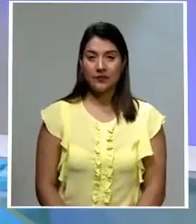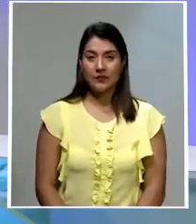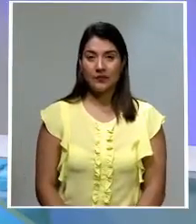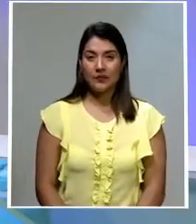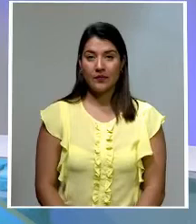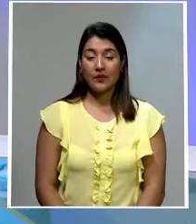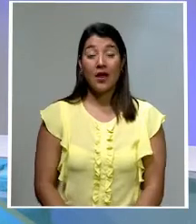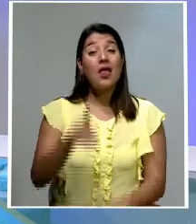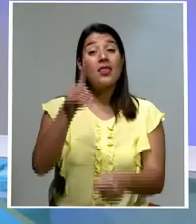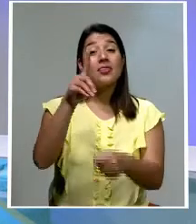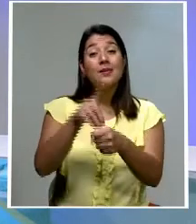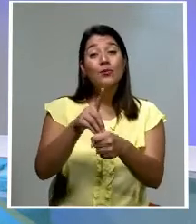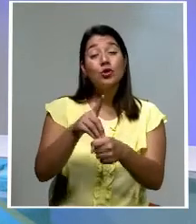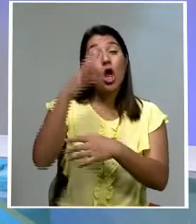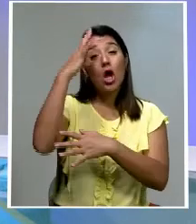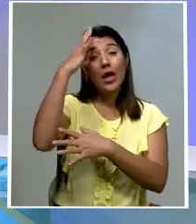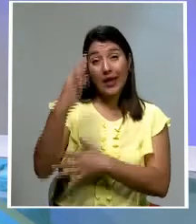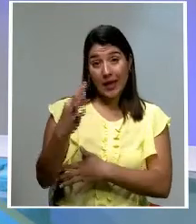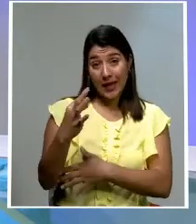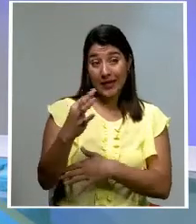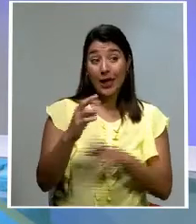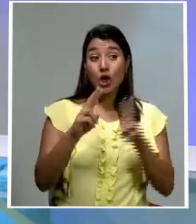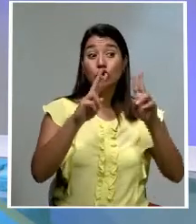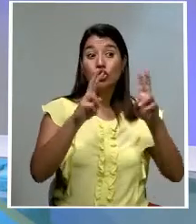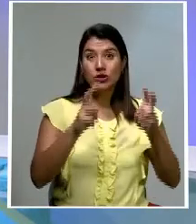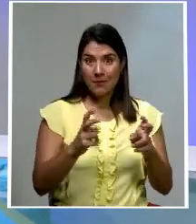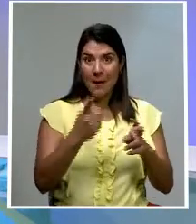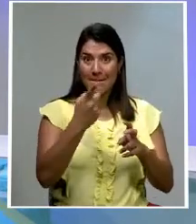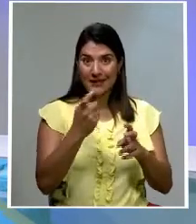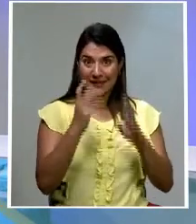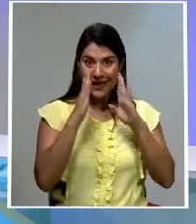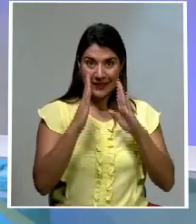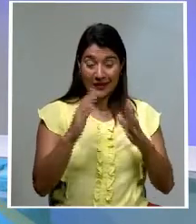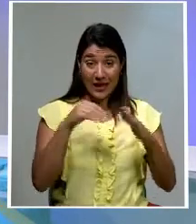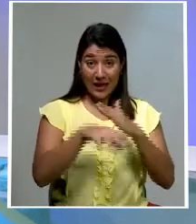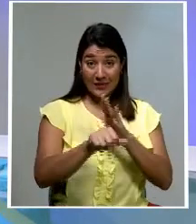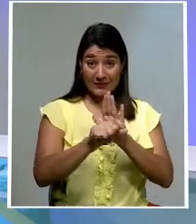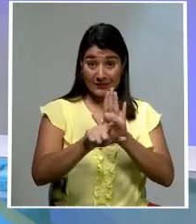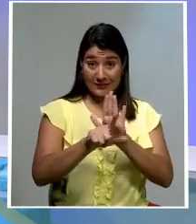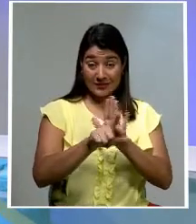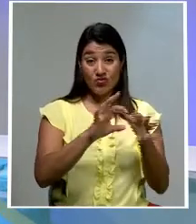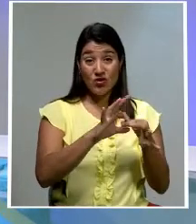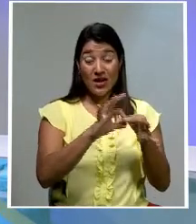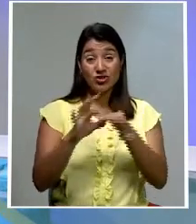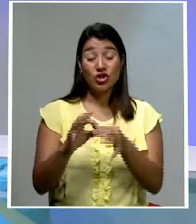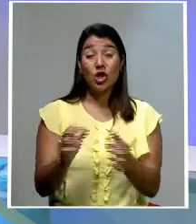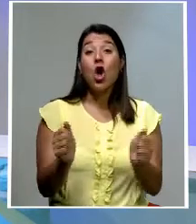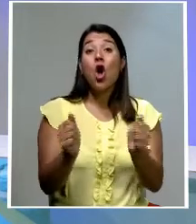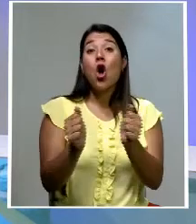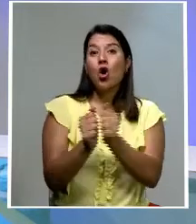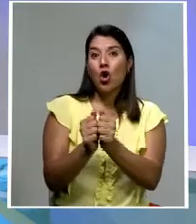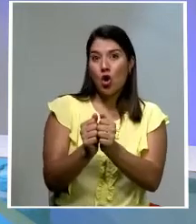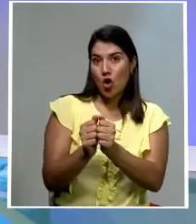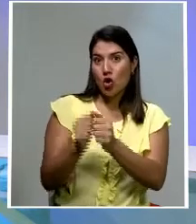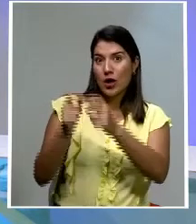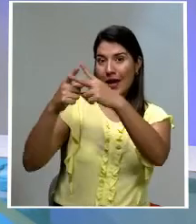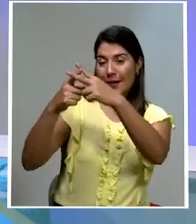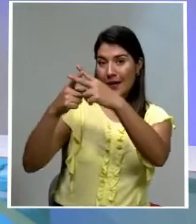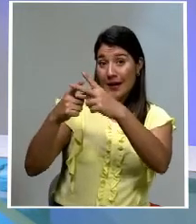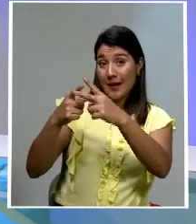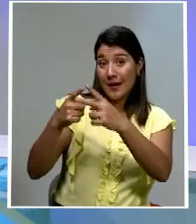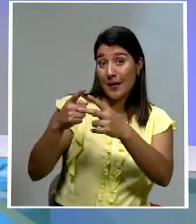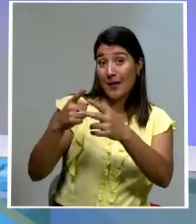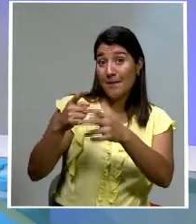Pese a que los diputados consideran que la agenda legislativa relacionada con el crédito que se gestiona ante el Fondo